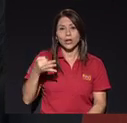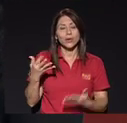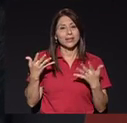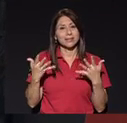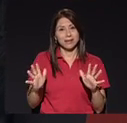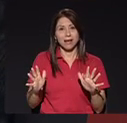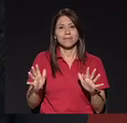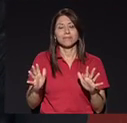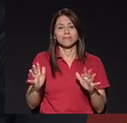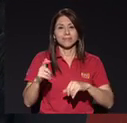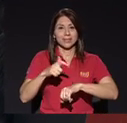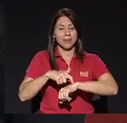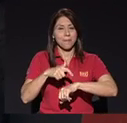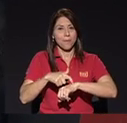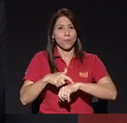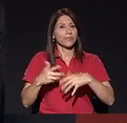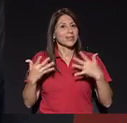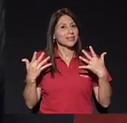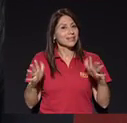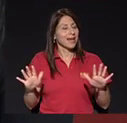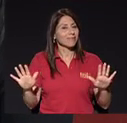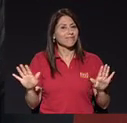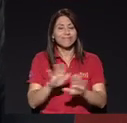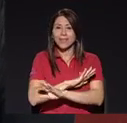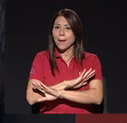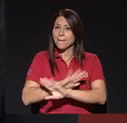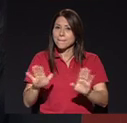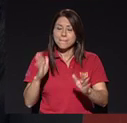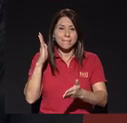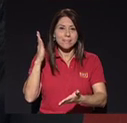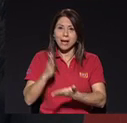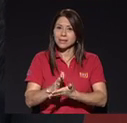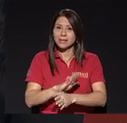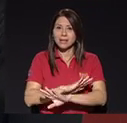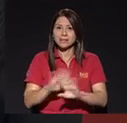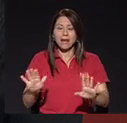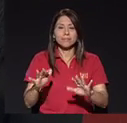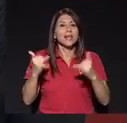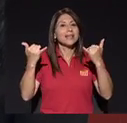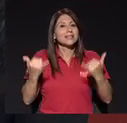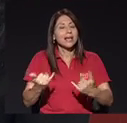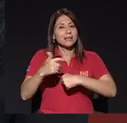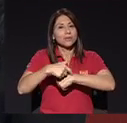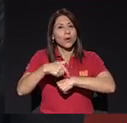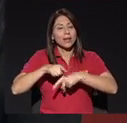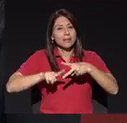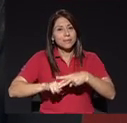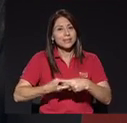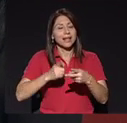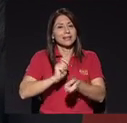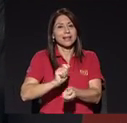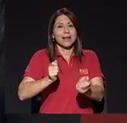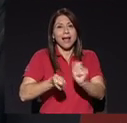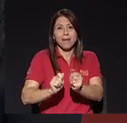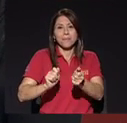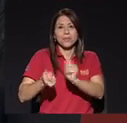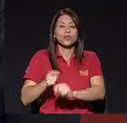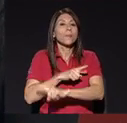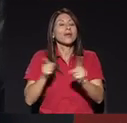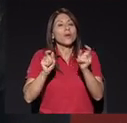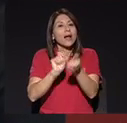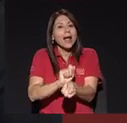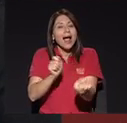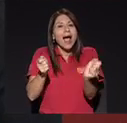yo creo que ya es tiempo, ya basta, es hora de empezar a hacer cambios, pero